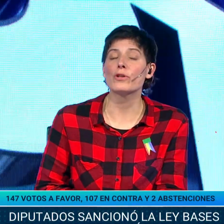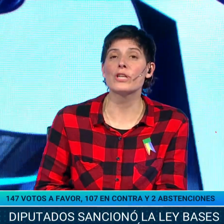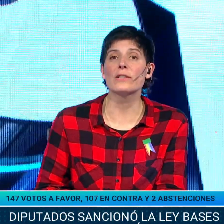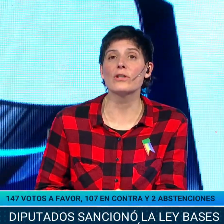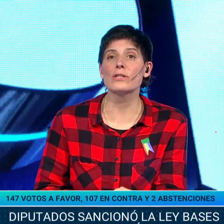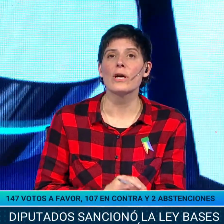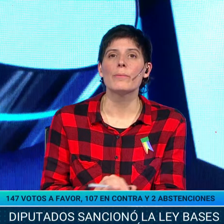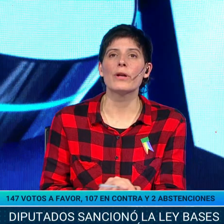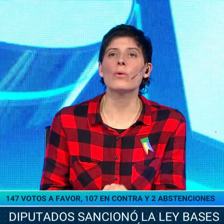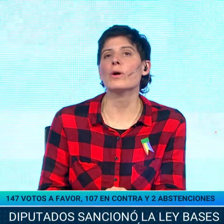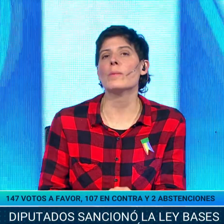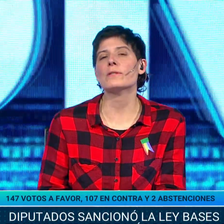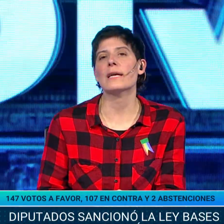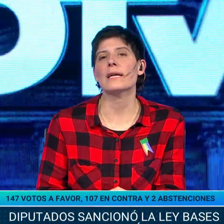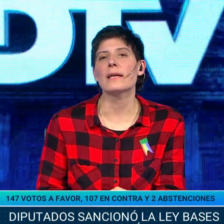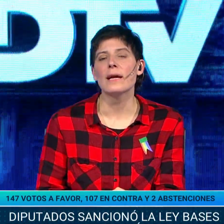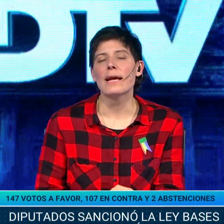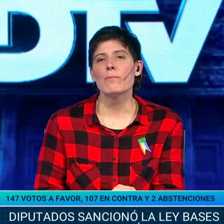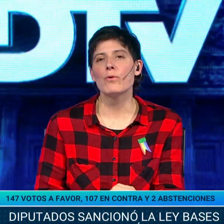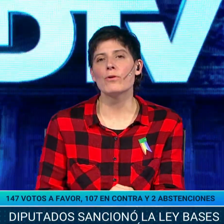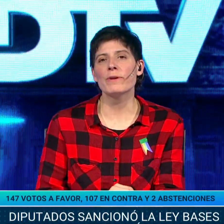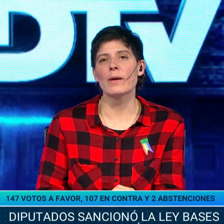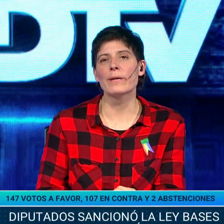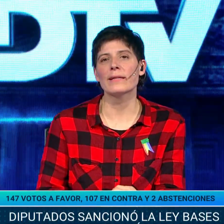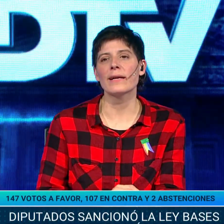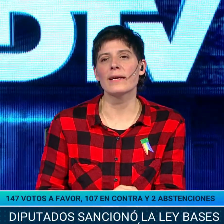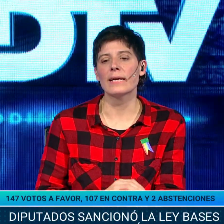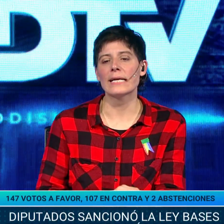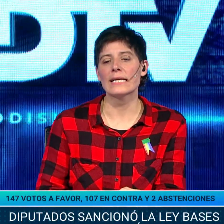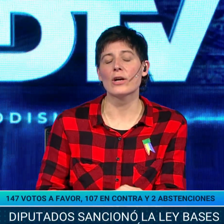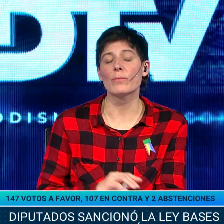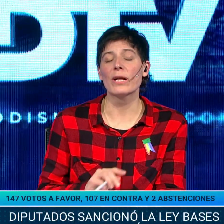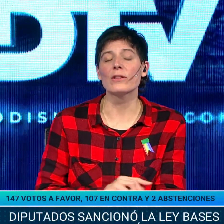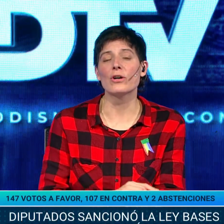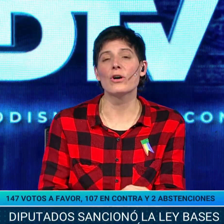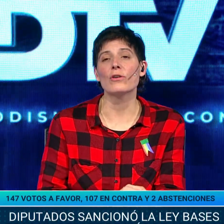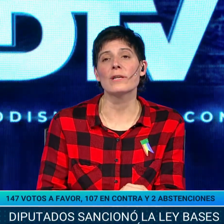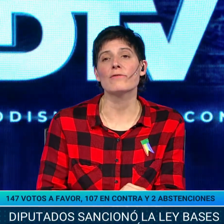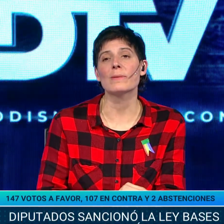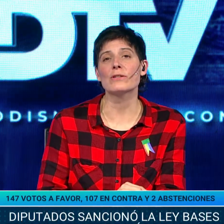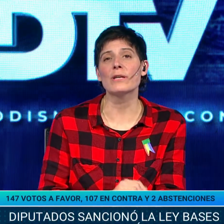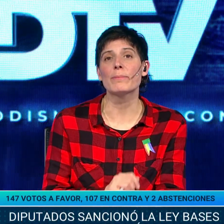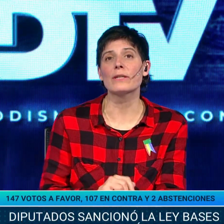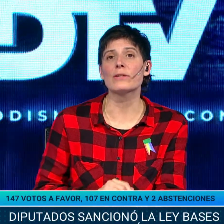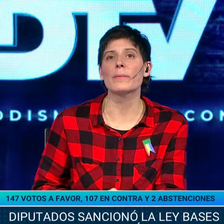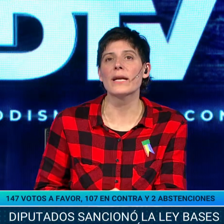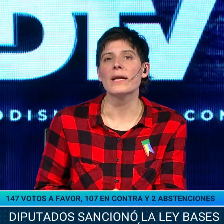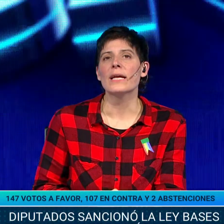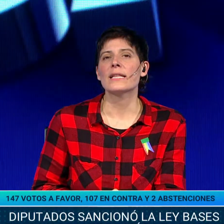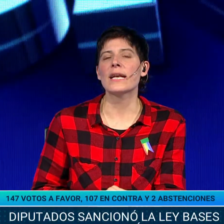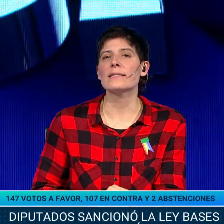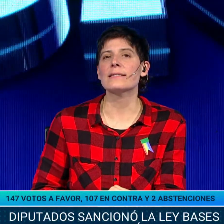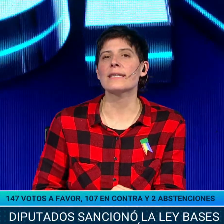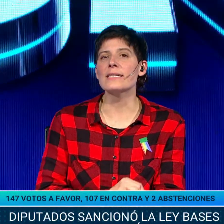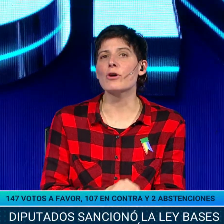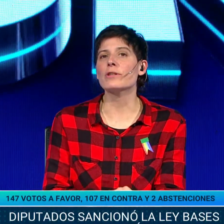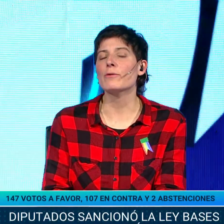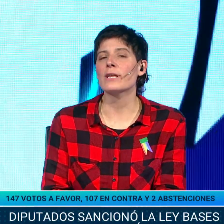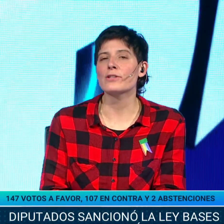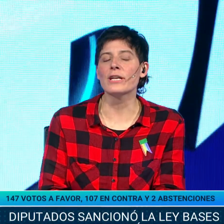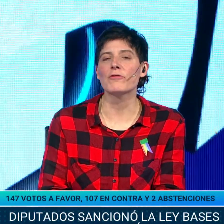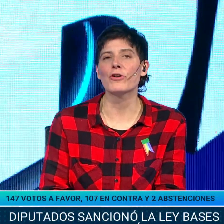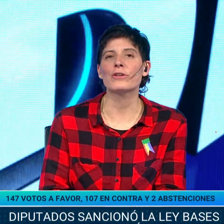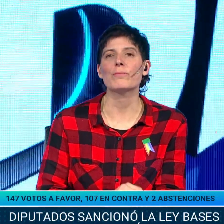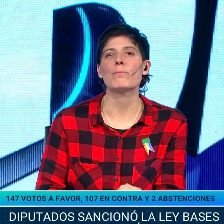definitiva, de los dos proyectos, pero luego vamos a ir muy finamente incorporando otra información respecto también de las 3